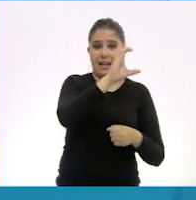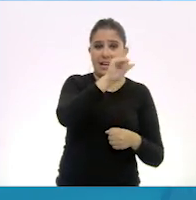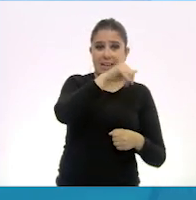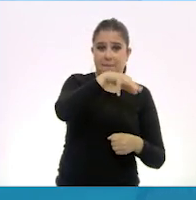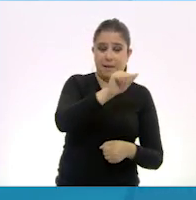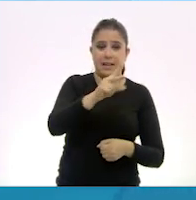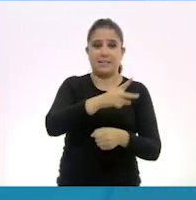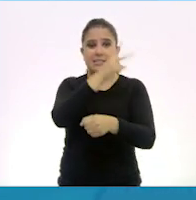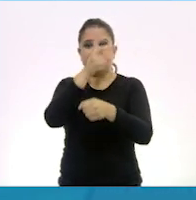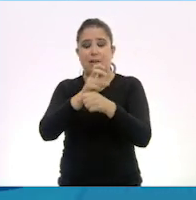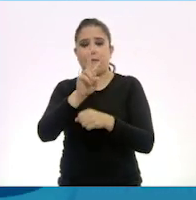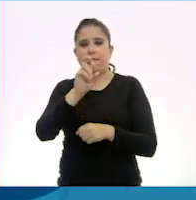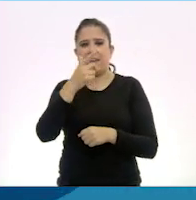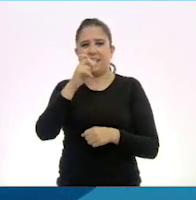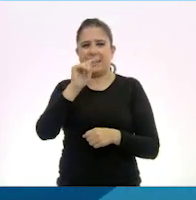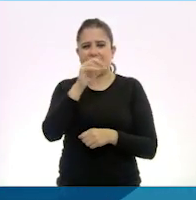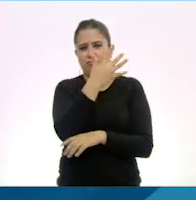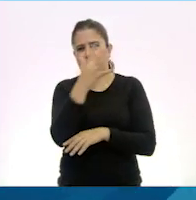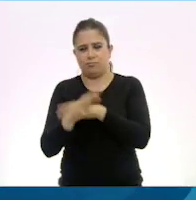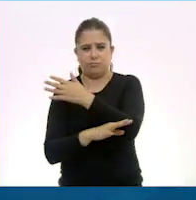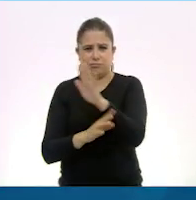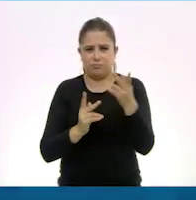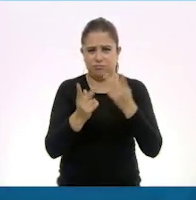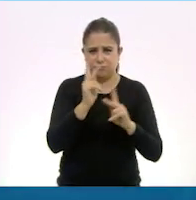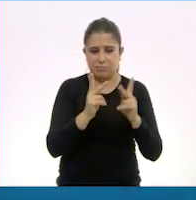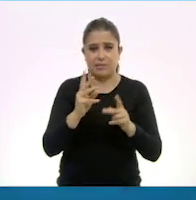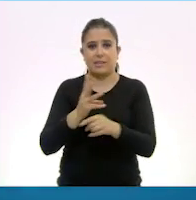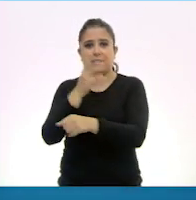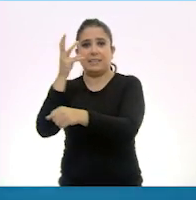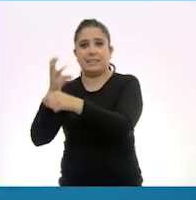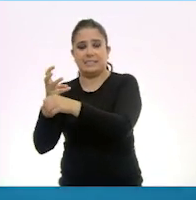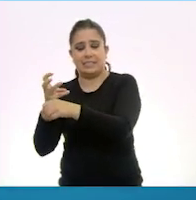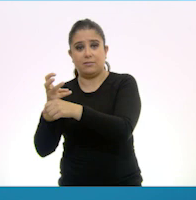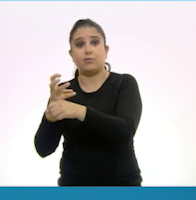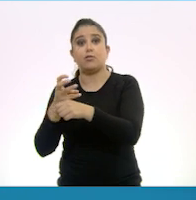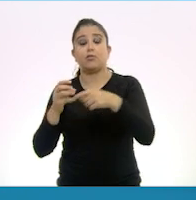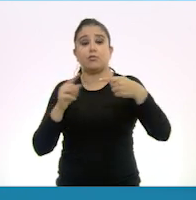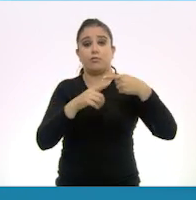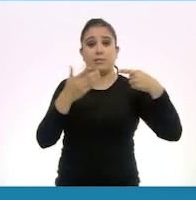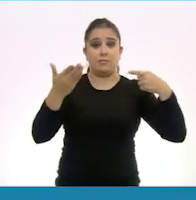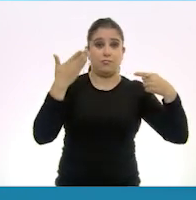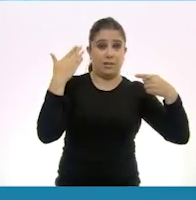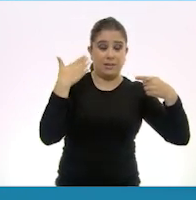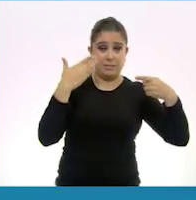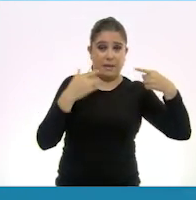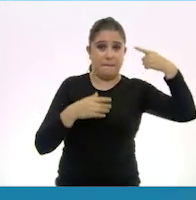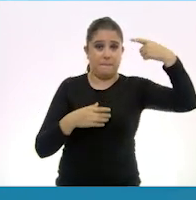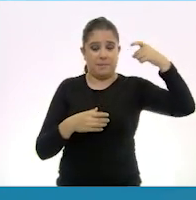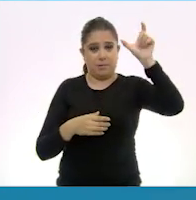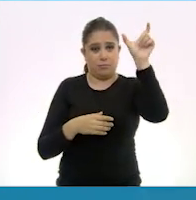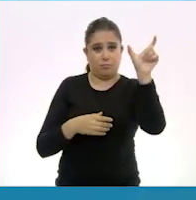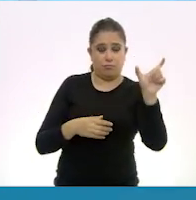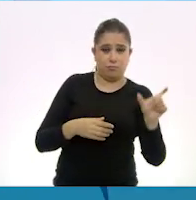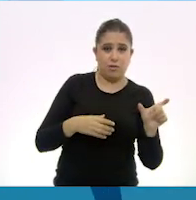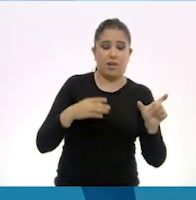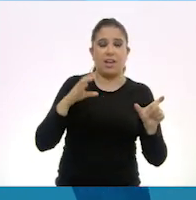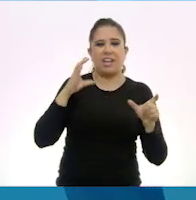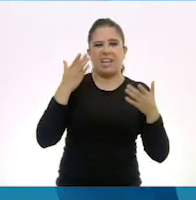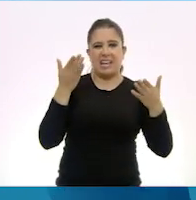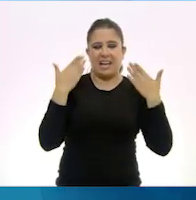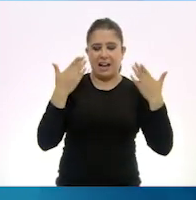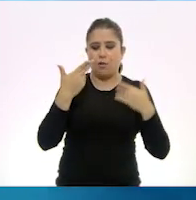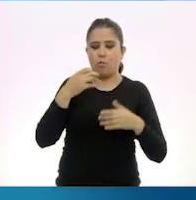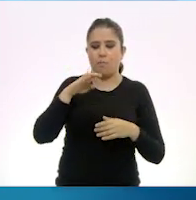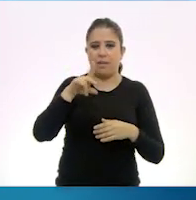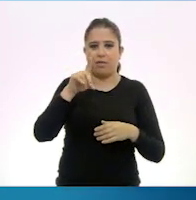La segunda parte, en vegetación. Y la tercera parte, símbolo. El clima está en la primera parte, cálido húmedo.